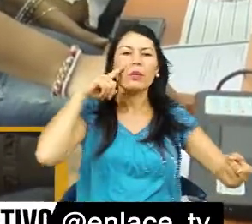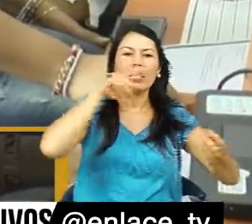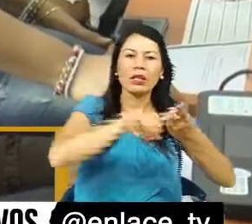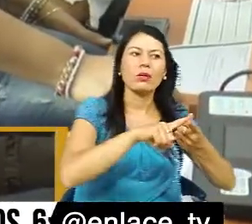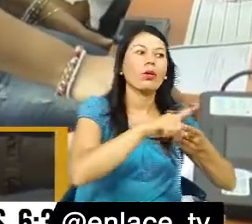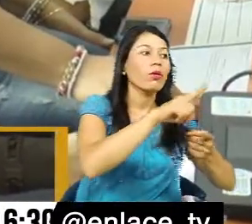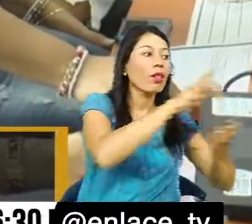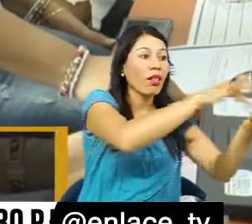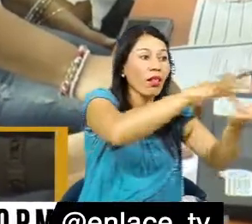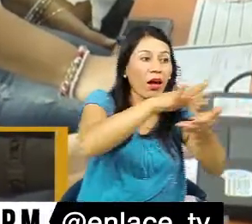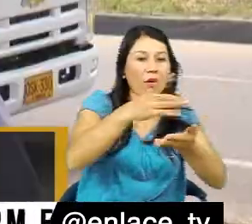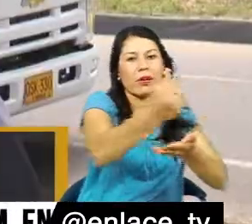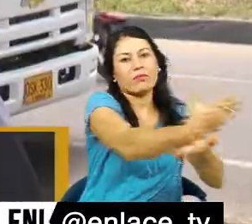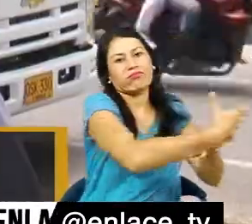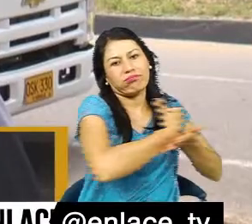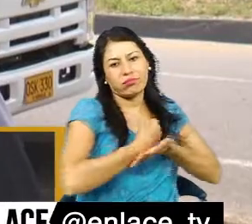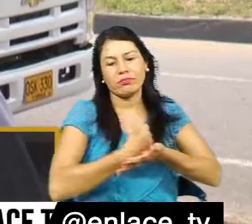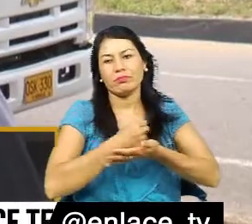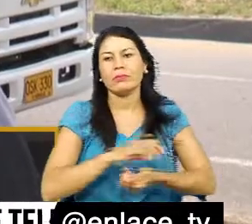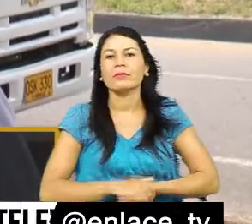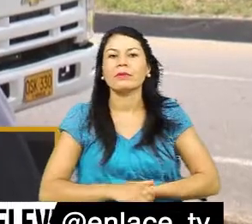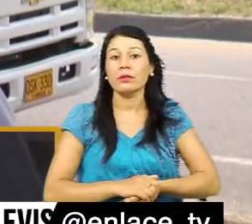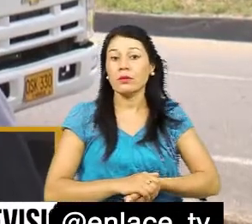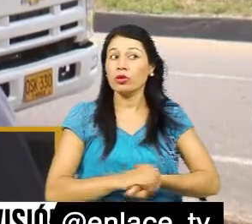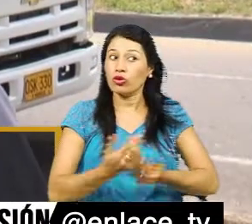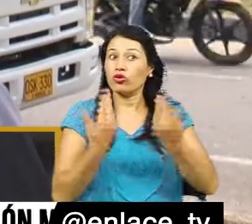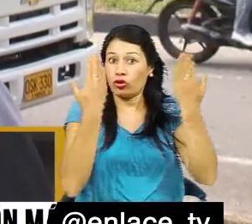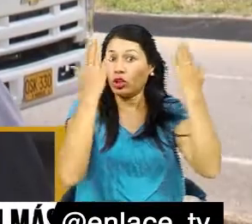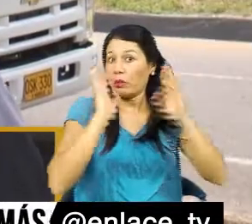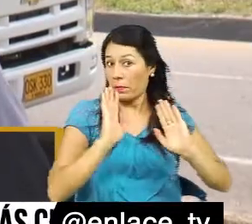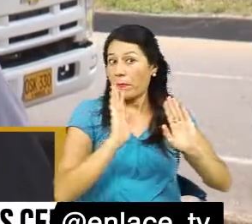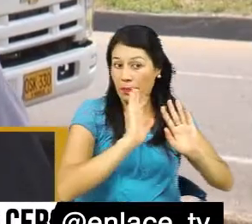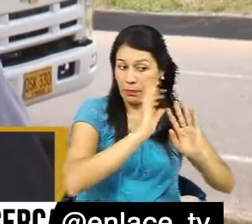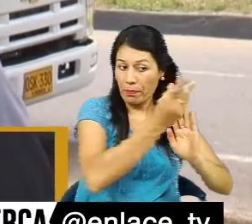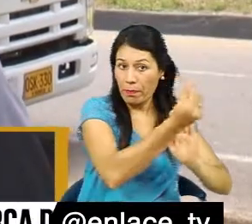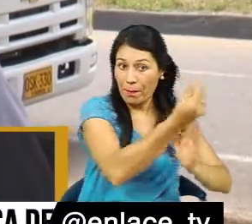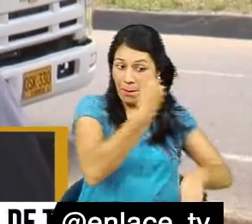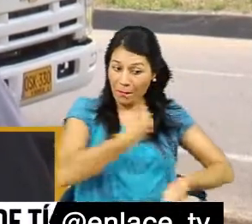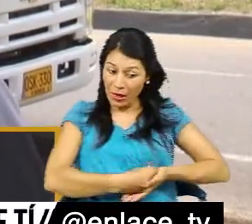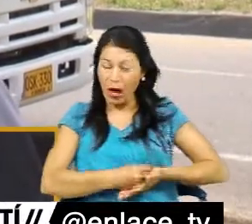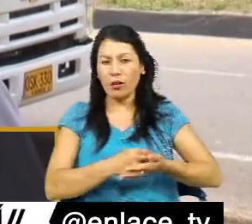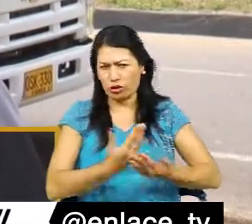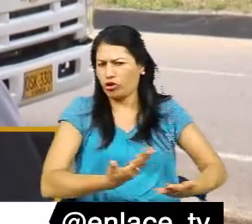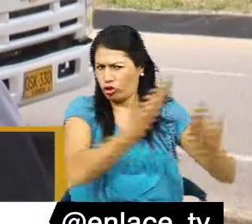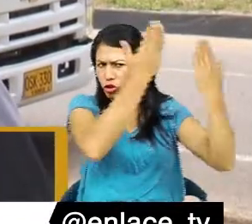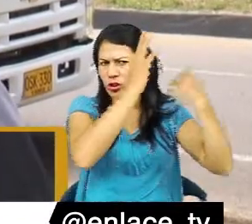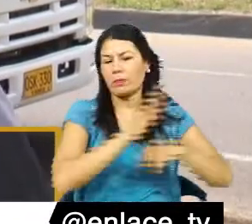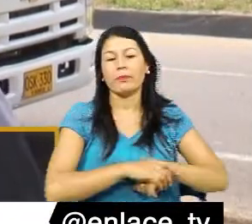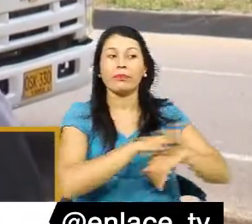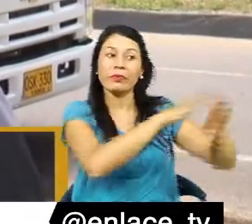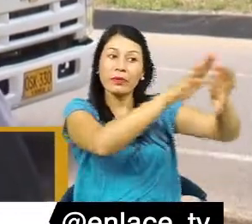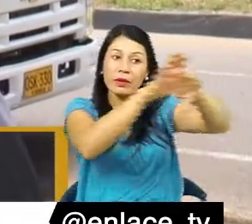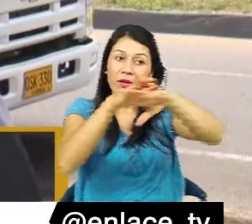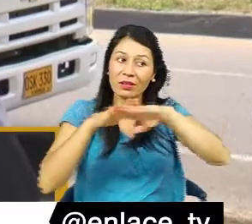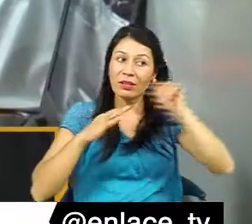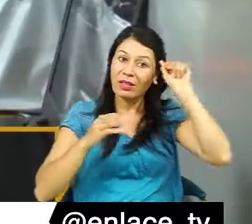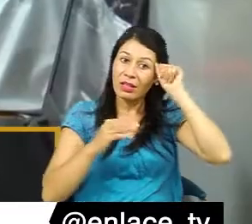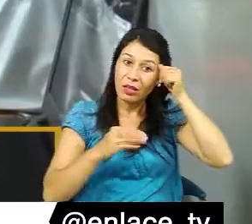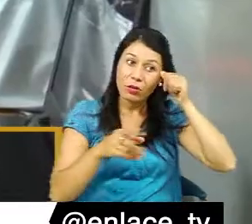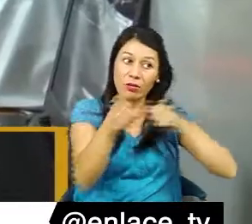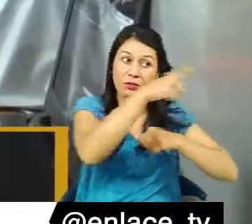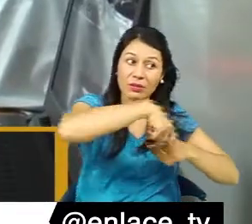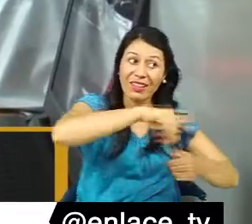gravamen. Efectivamente, Pagar Si Paga. Lo que quiero recordarle a toda la comunidad es que con el pago de sus impuestos se hacen